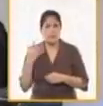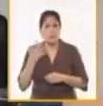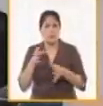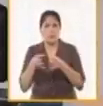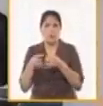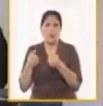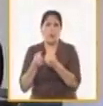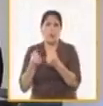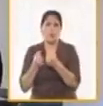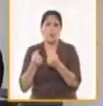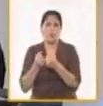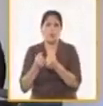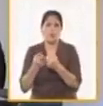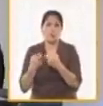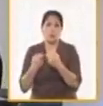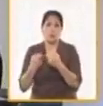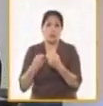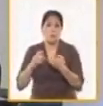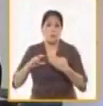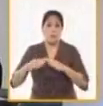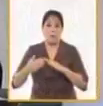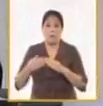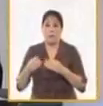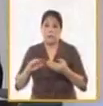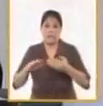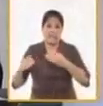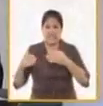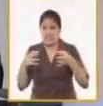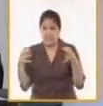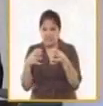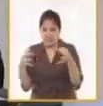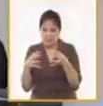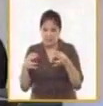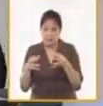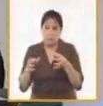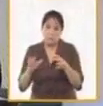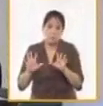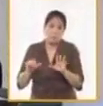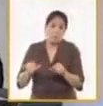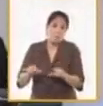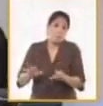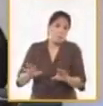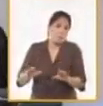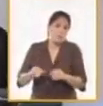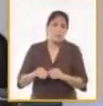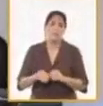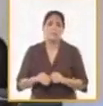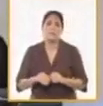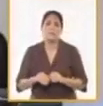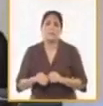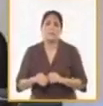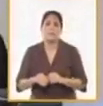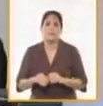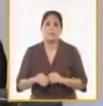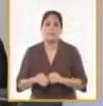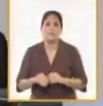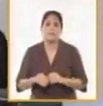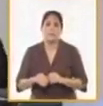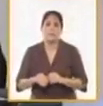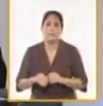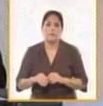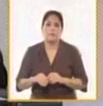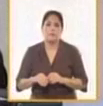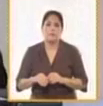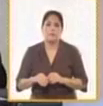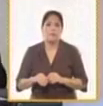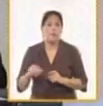a medida que la revolución bolivariana incrementó su auge, su desarrollo dentro de las propias bases del pueblo venezolano.